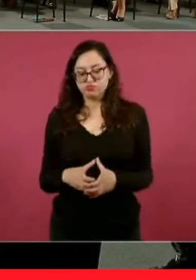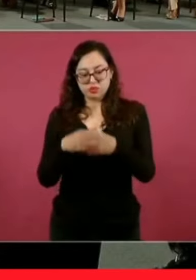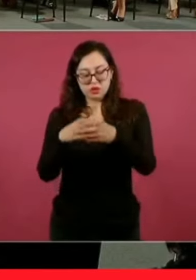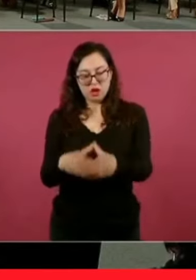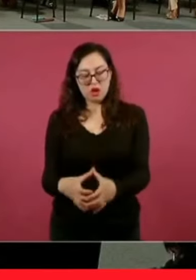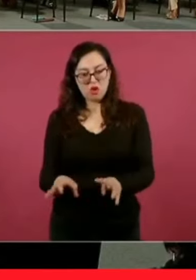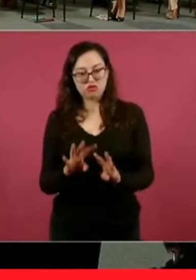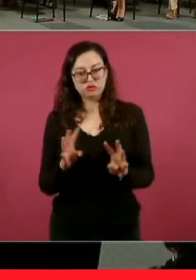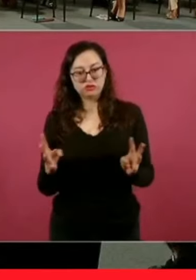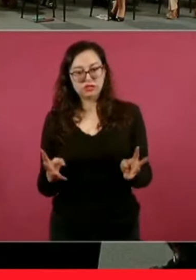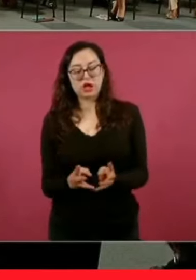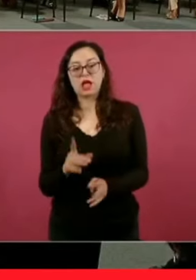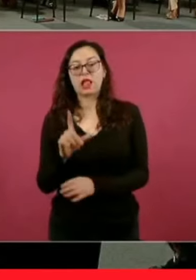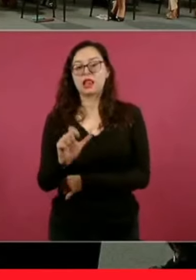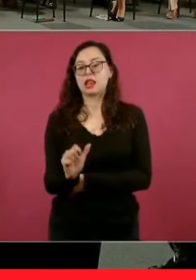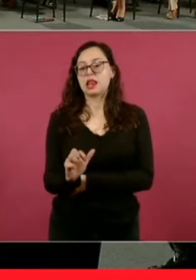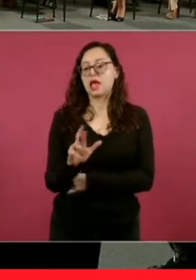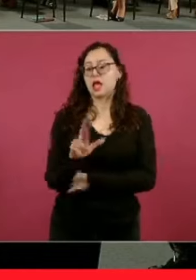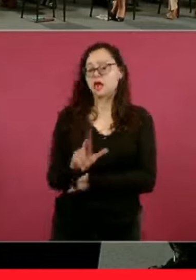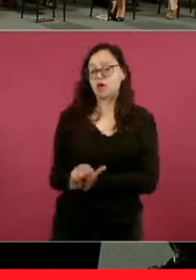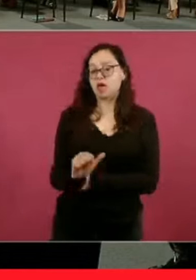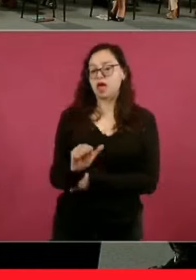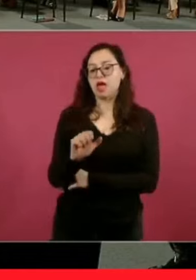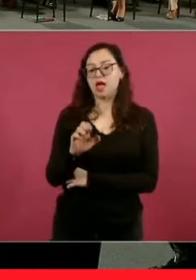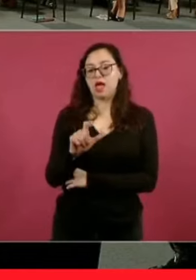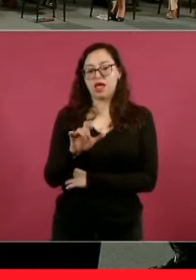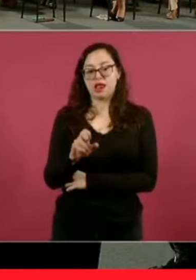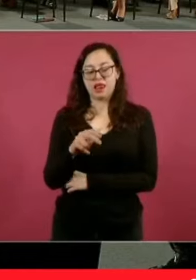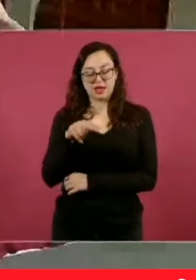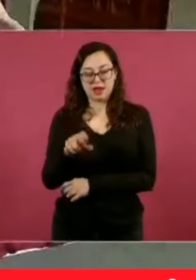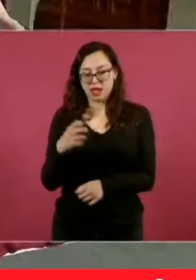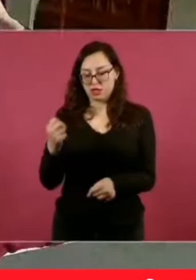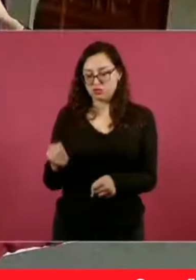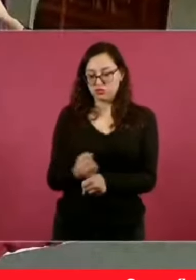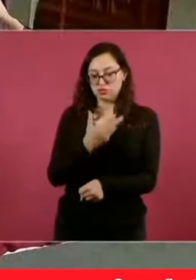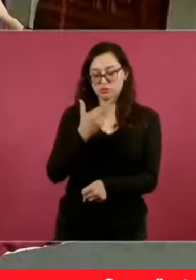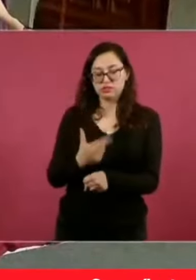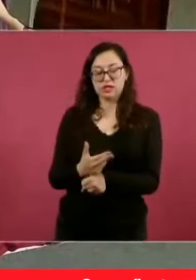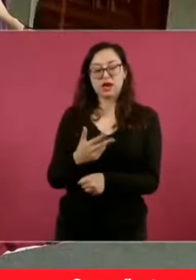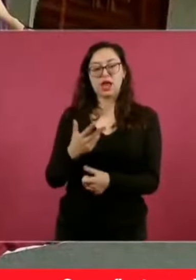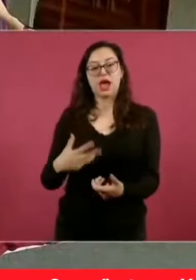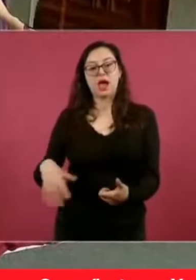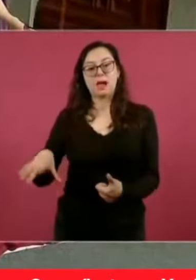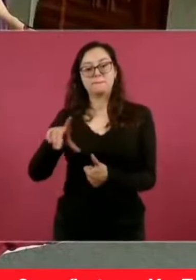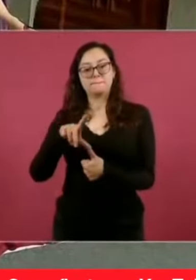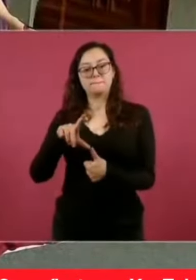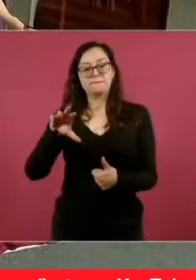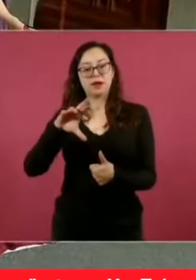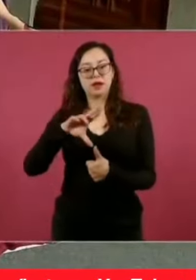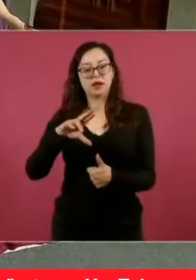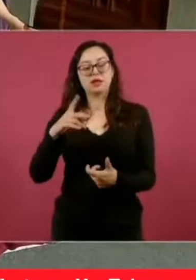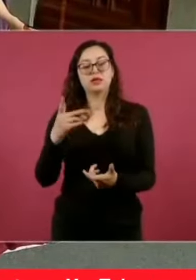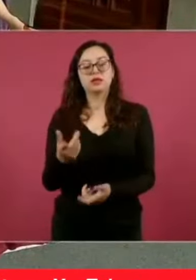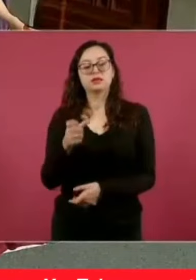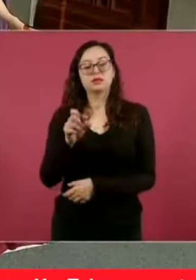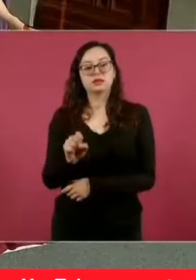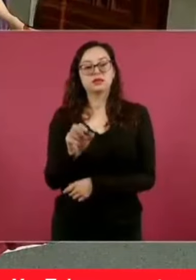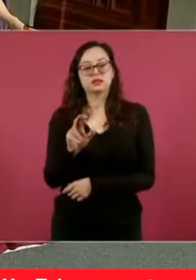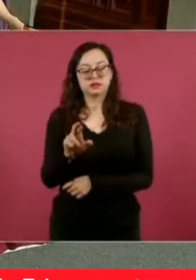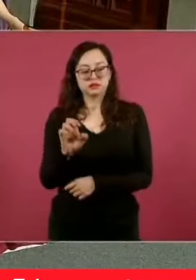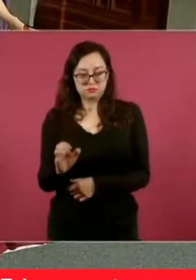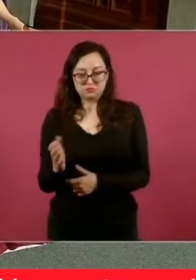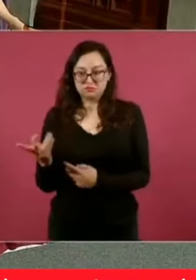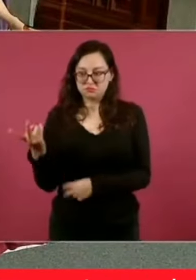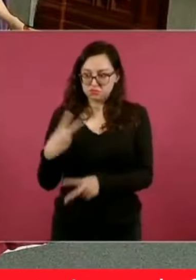Consejo, y Laurelena Carrillo, subsecretaria para América Latina y el Caribe de la Secretaría de Relaciones